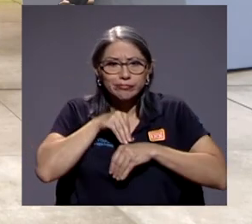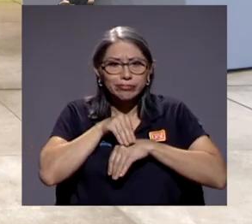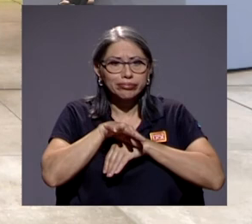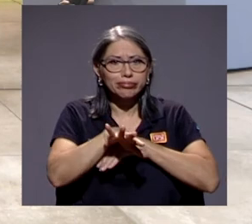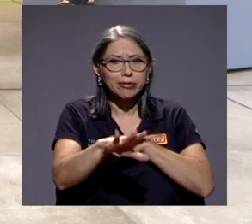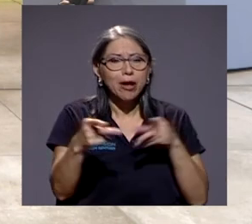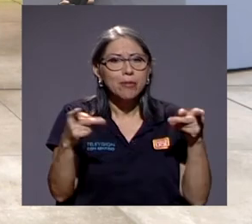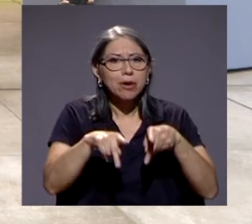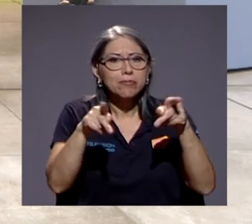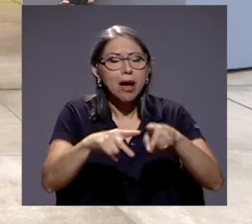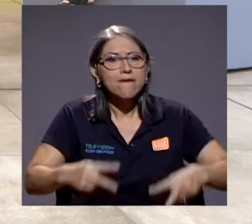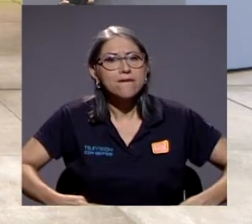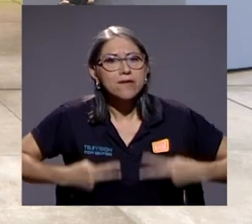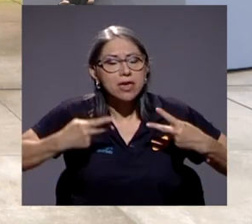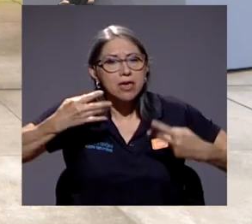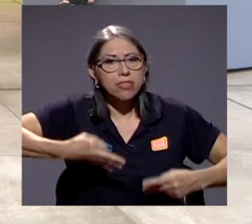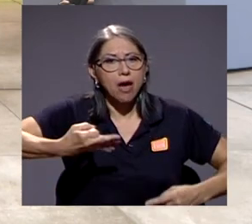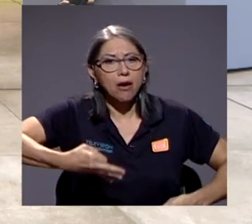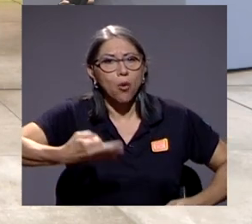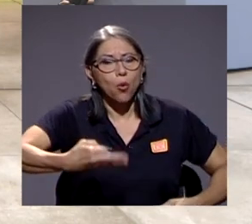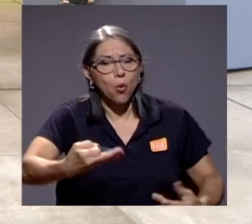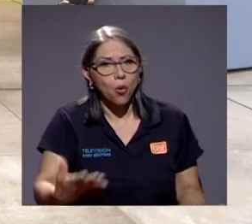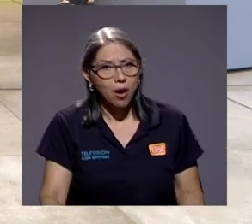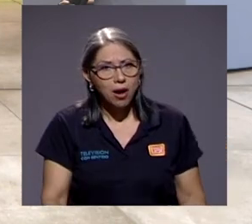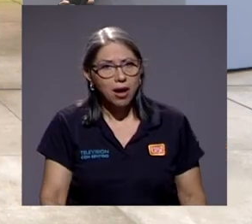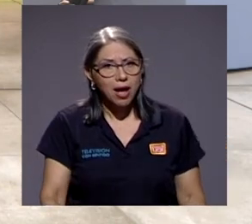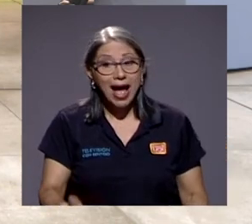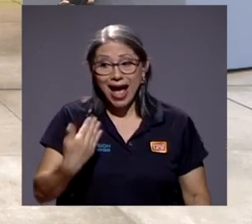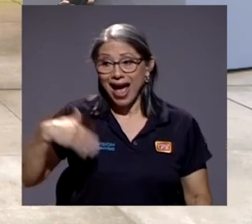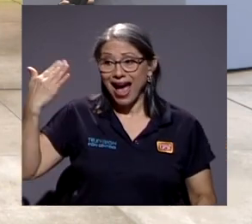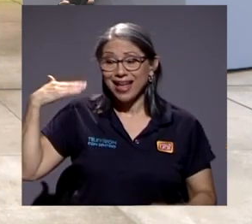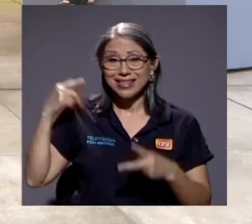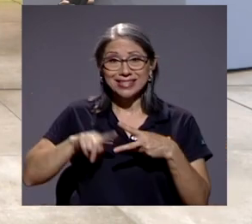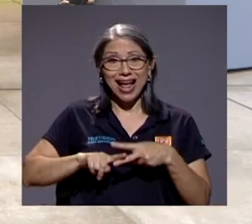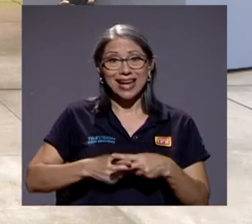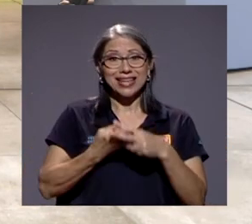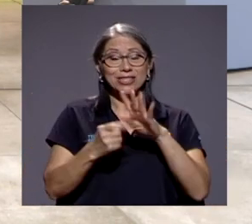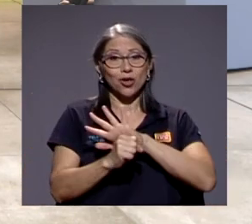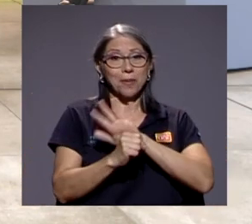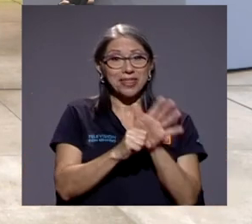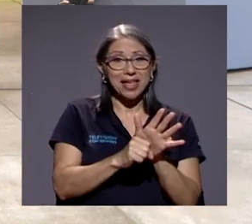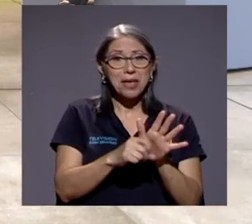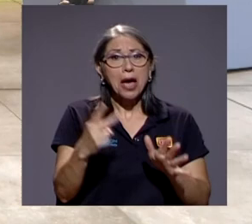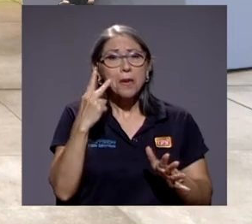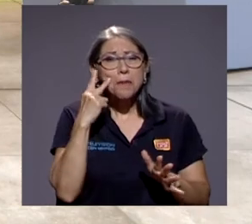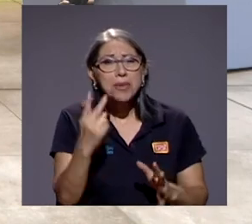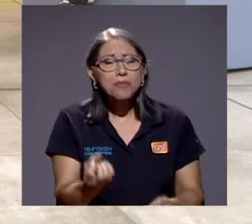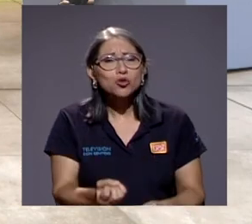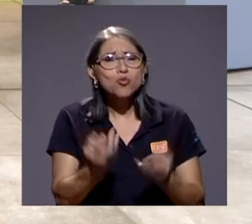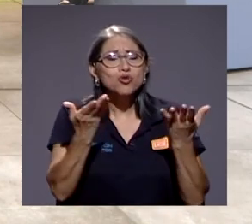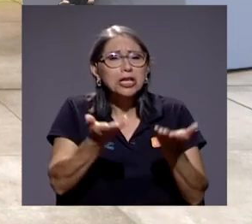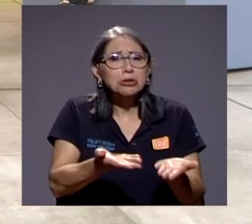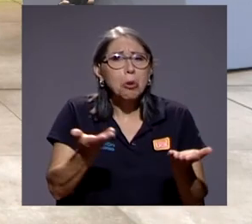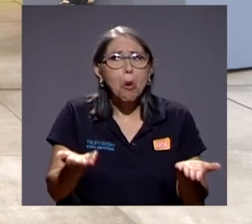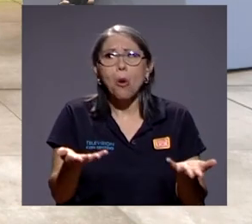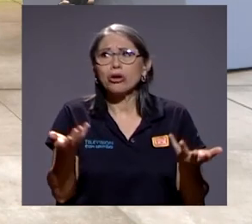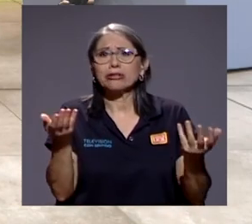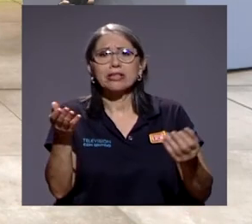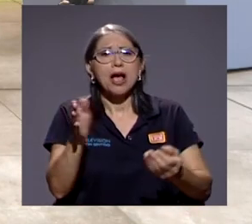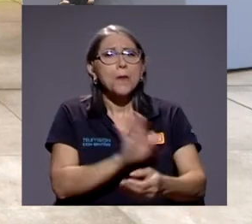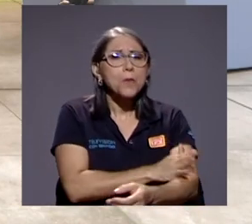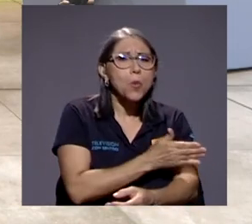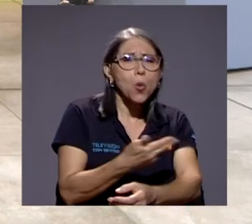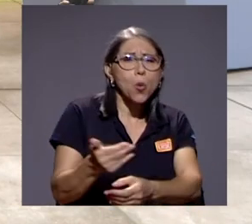desarrollo inclusive vimos muchas manifestaciones al inicio de esta pandemia en donde la música donde las manifestaciones